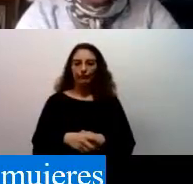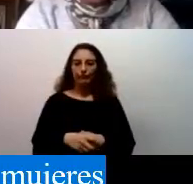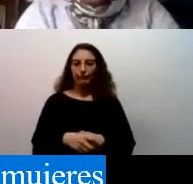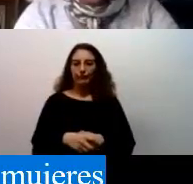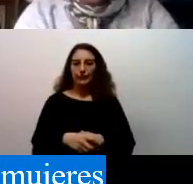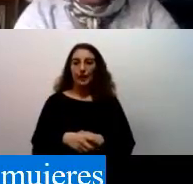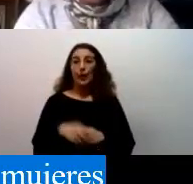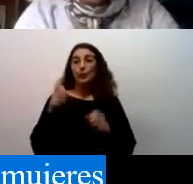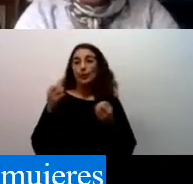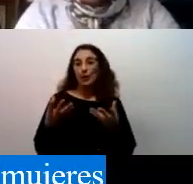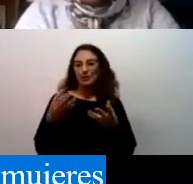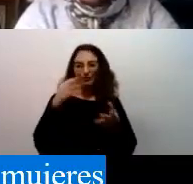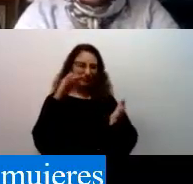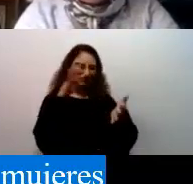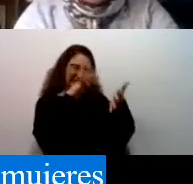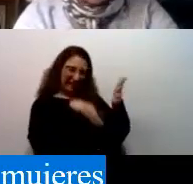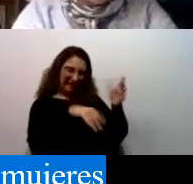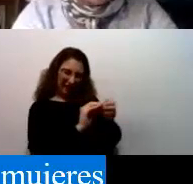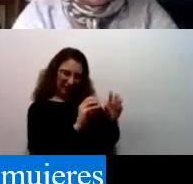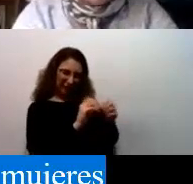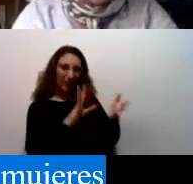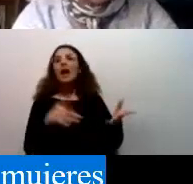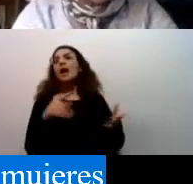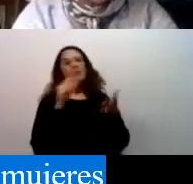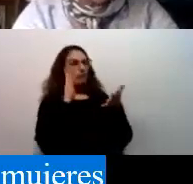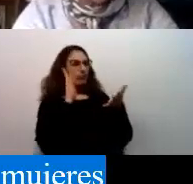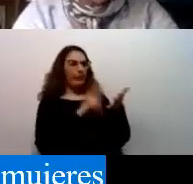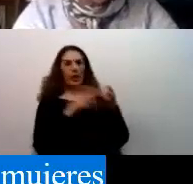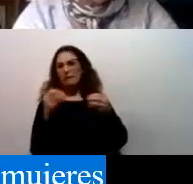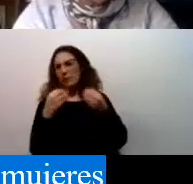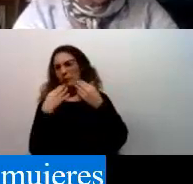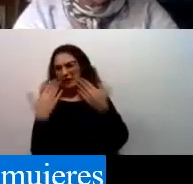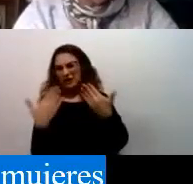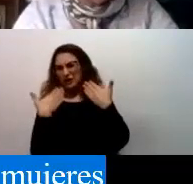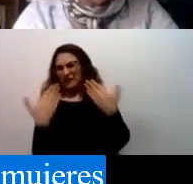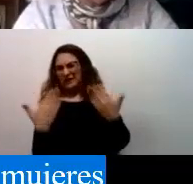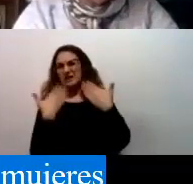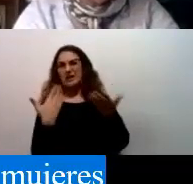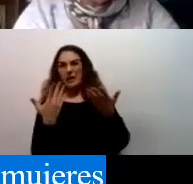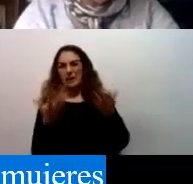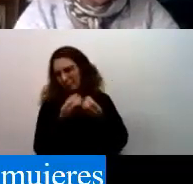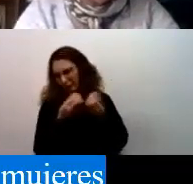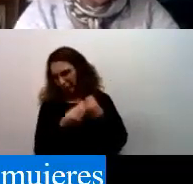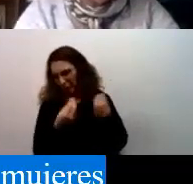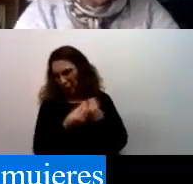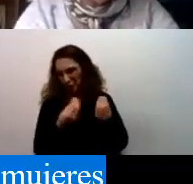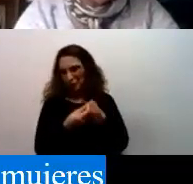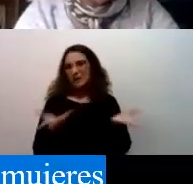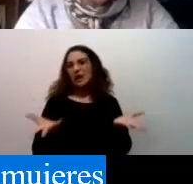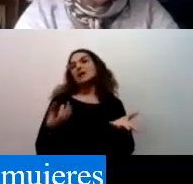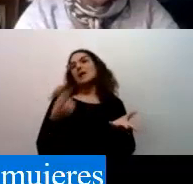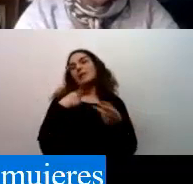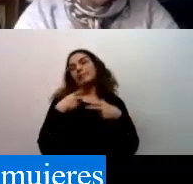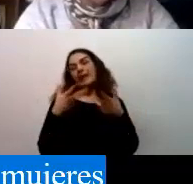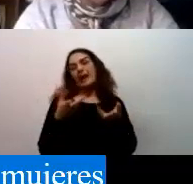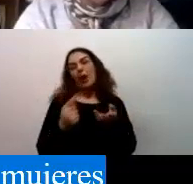Bueno, acá estaba leyendo un poco el chat y veo muchas felicitaciones, como son bastantes, la verdad que no las voy a reproducir